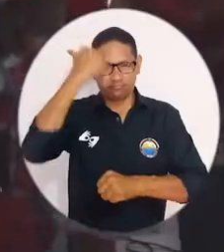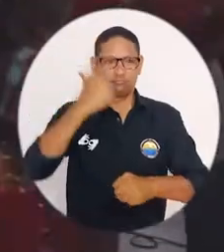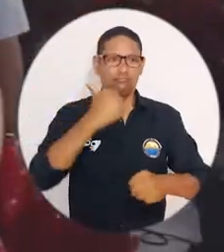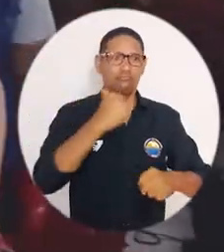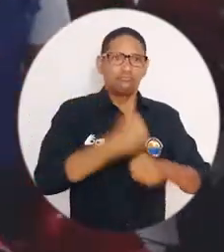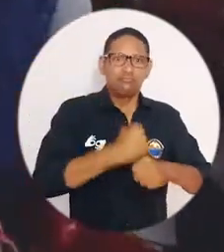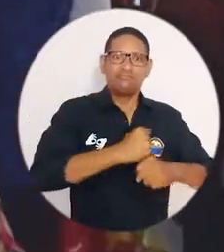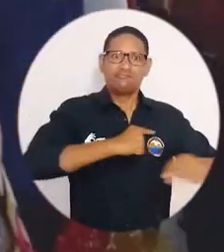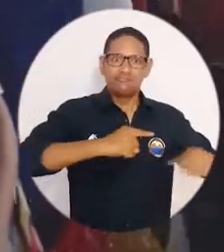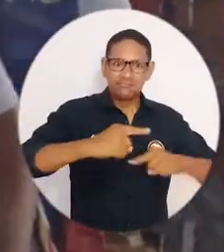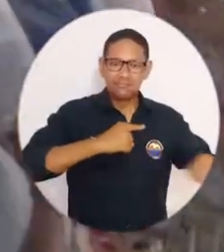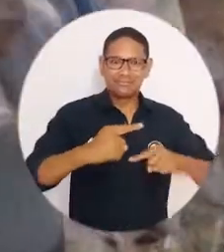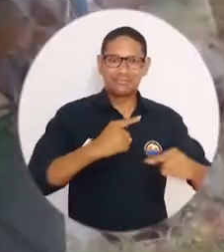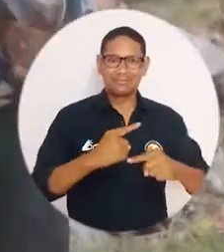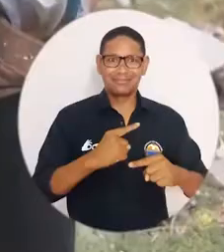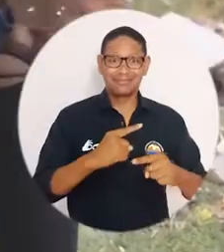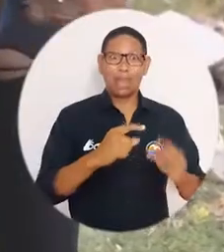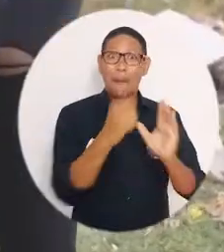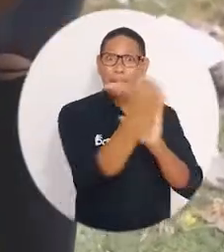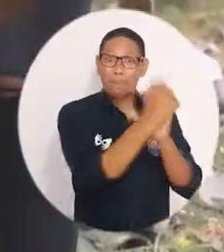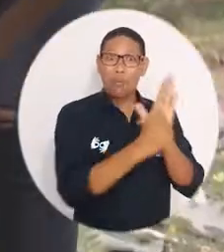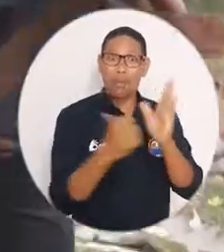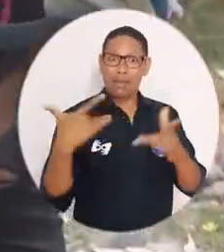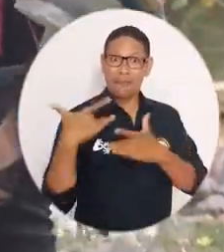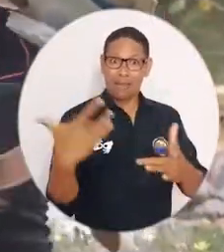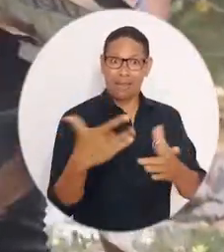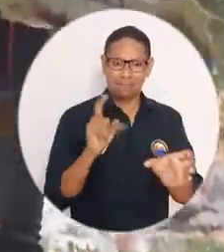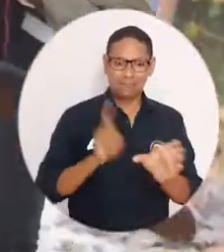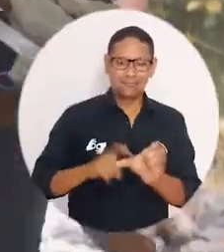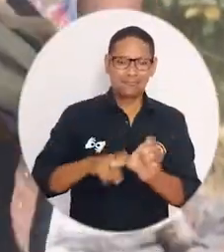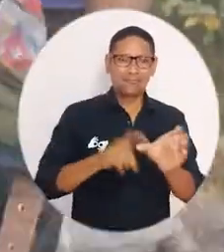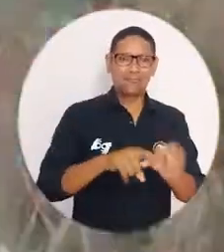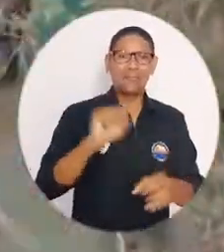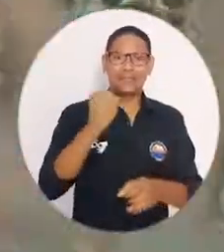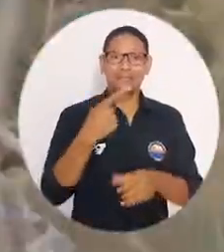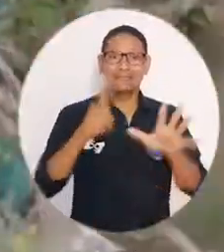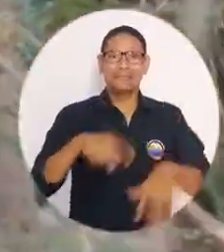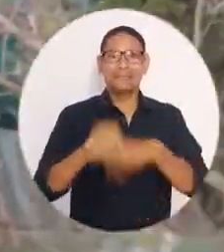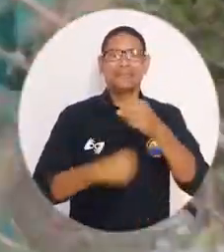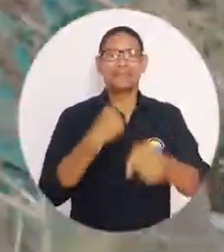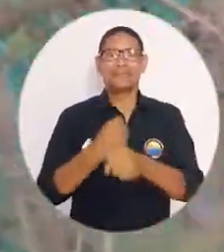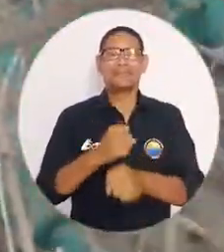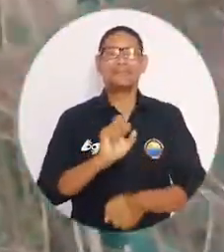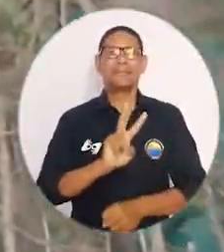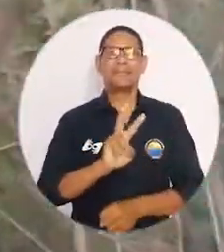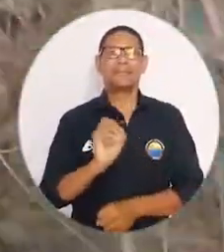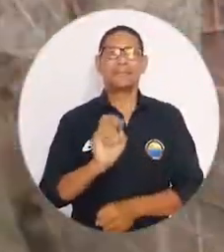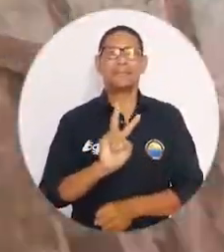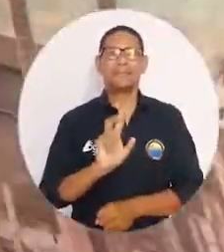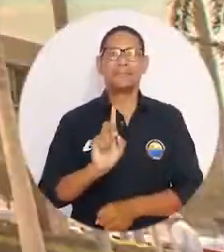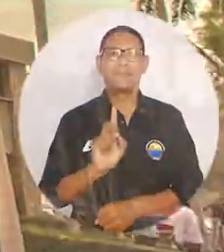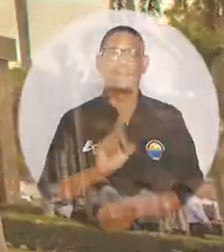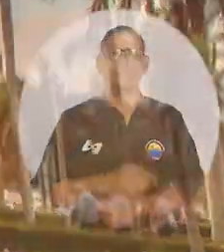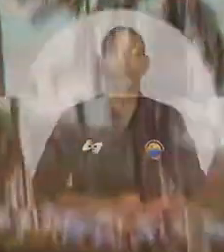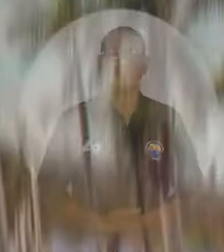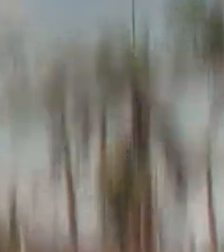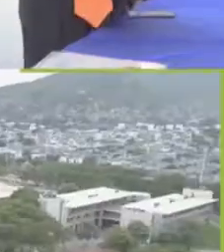del Magdalena, se sumaron a la familia del programa de voluntariado en este primer semestre de 2021.